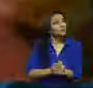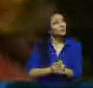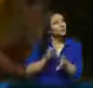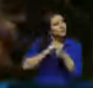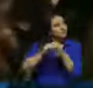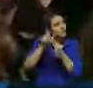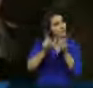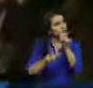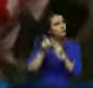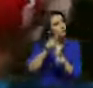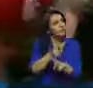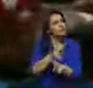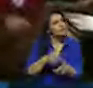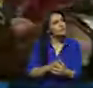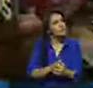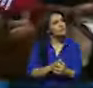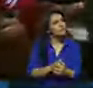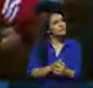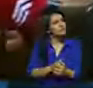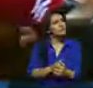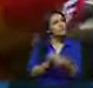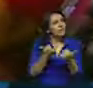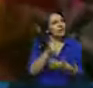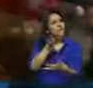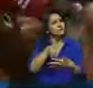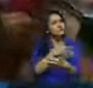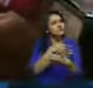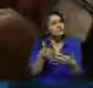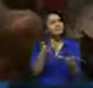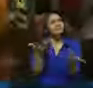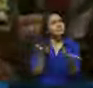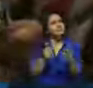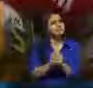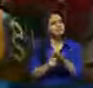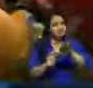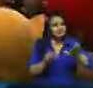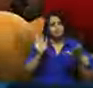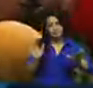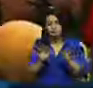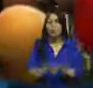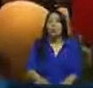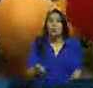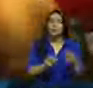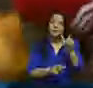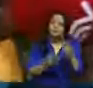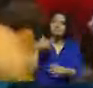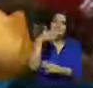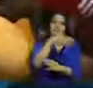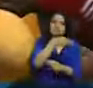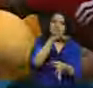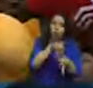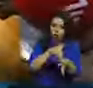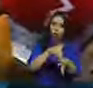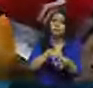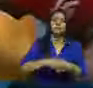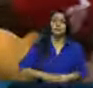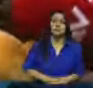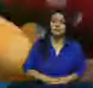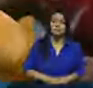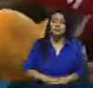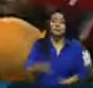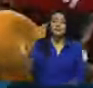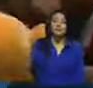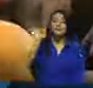General, dígame bondad, ¿su cronograma en este día? Es muy importante que acudan a las urnas, que voten,